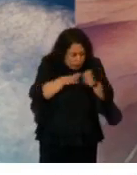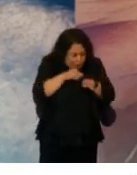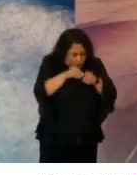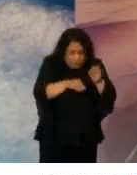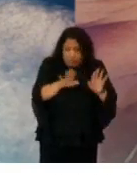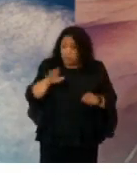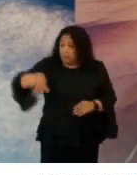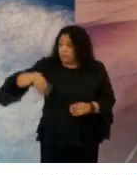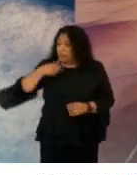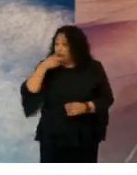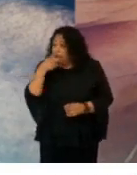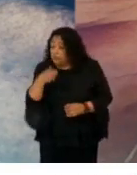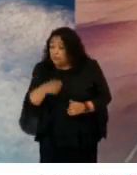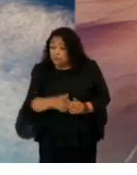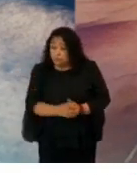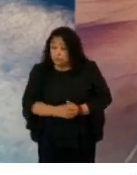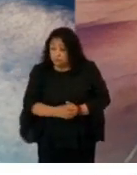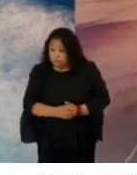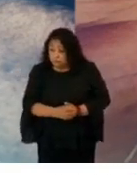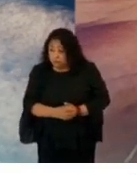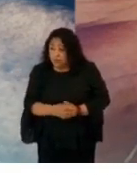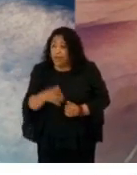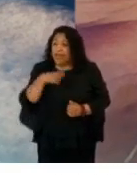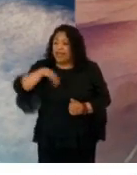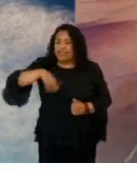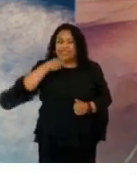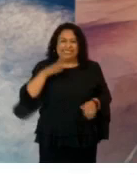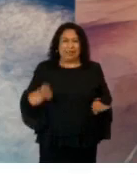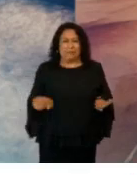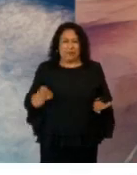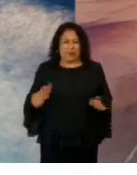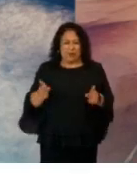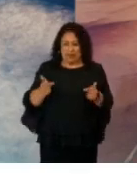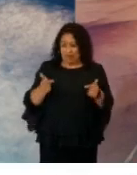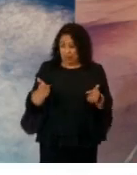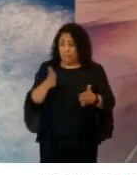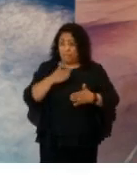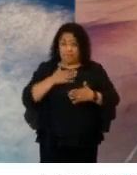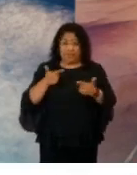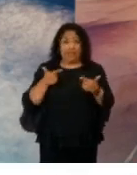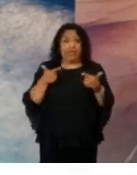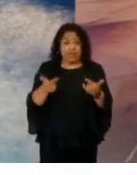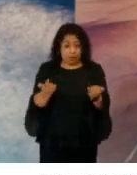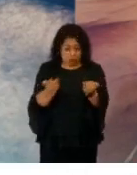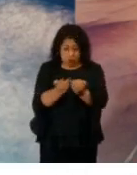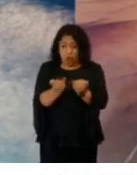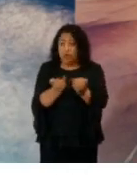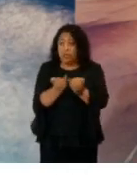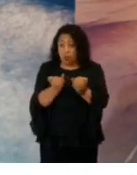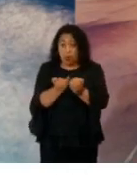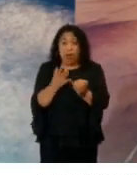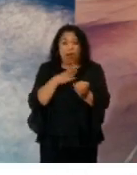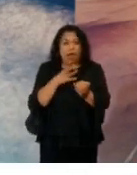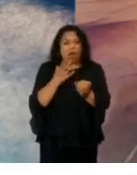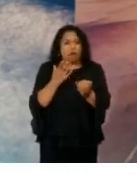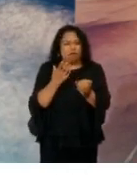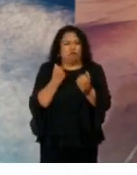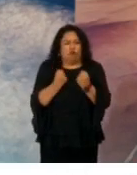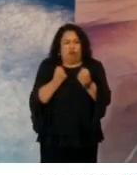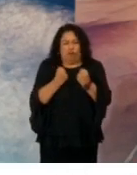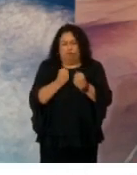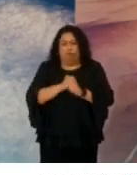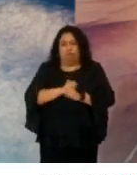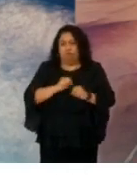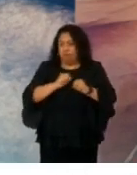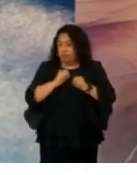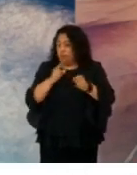Bueno, tú mencionaste la revolución, los pingüinitos, la revolución pingüina. A mi generación también le toca un boom importante a Chile,